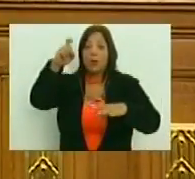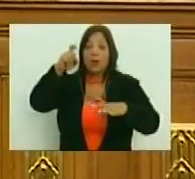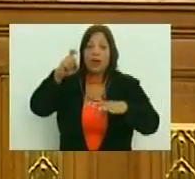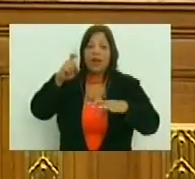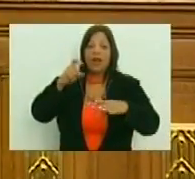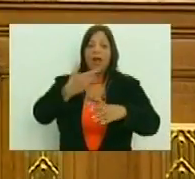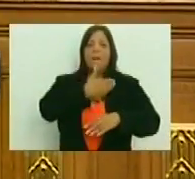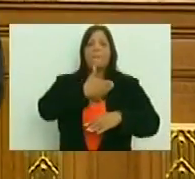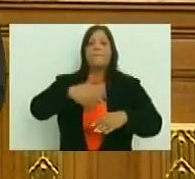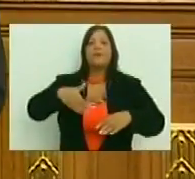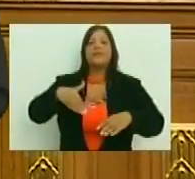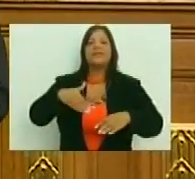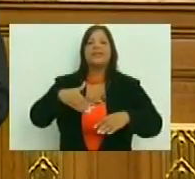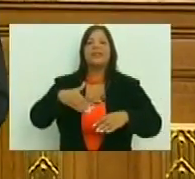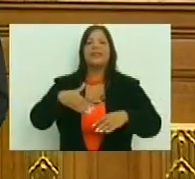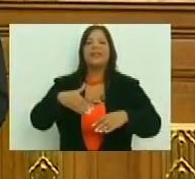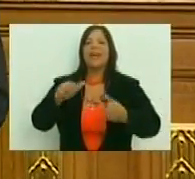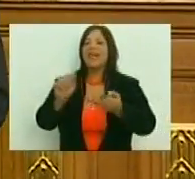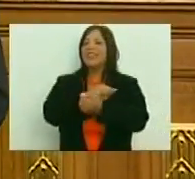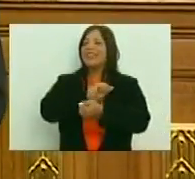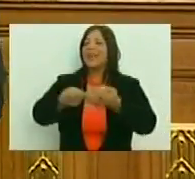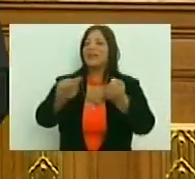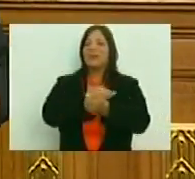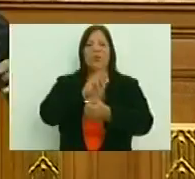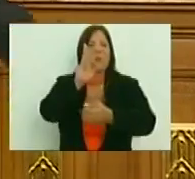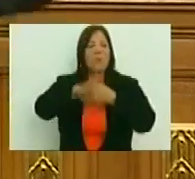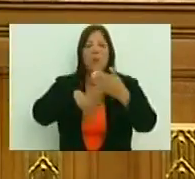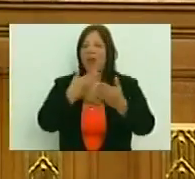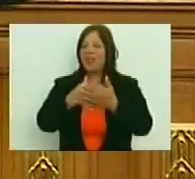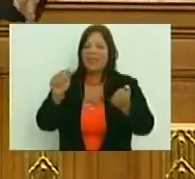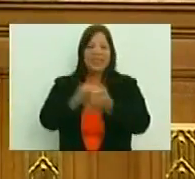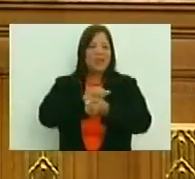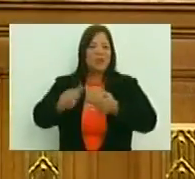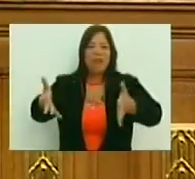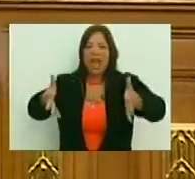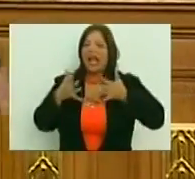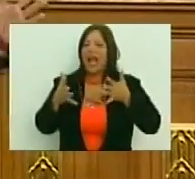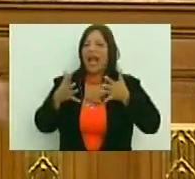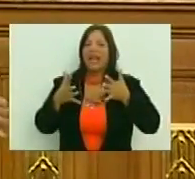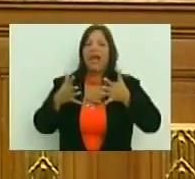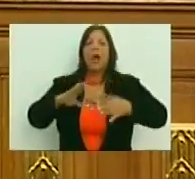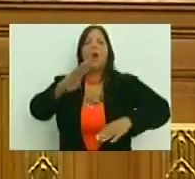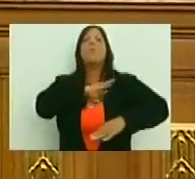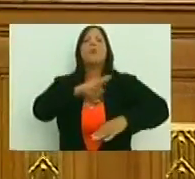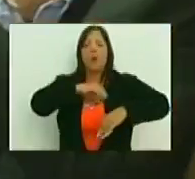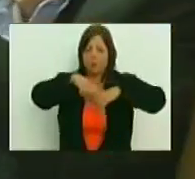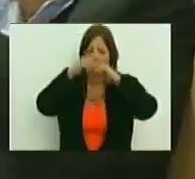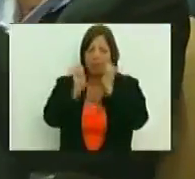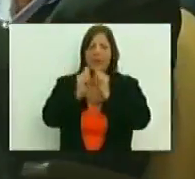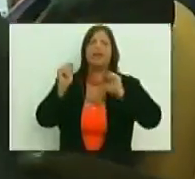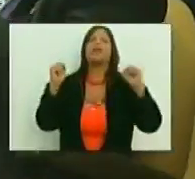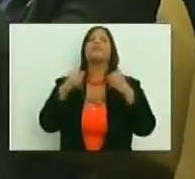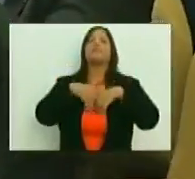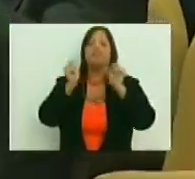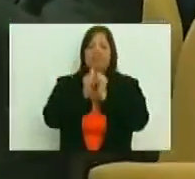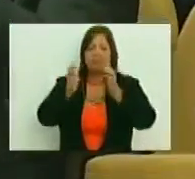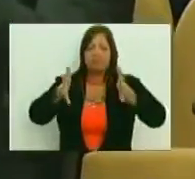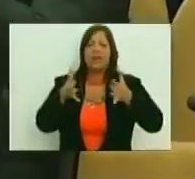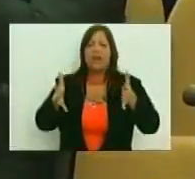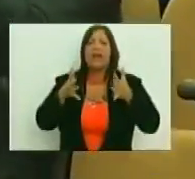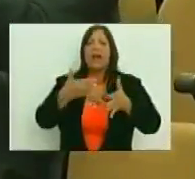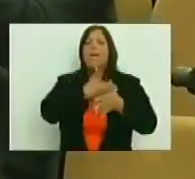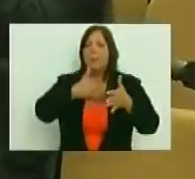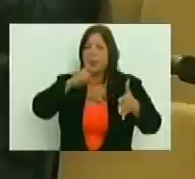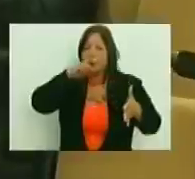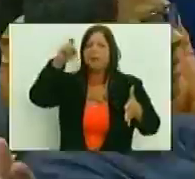un presidente indestructible. Nicolás Maduro se ha ganado sus propias batallas. Así que Nicolás Maduro,